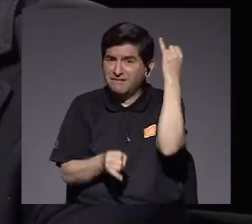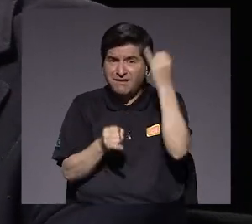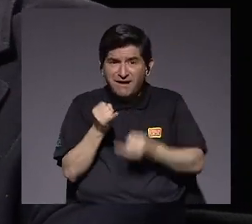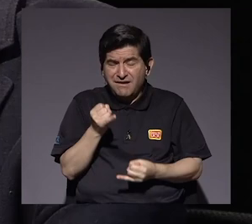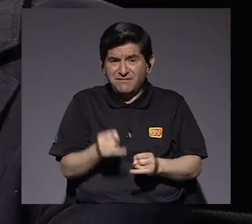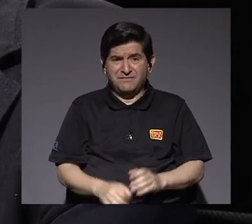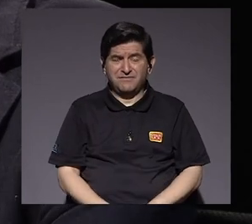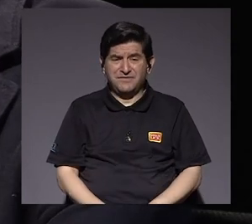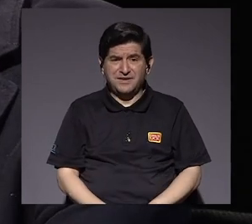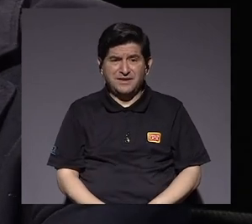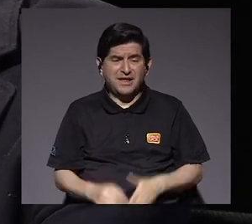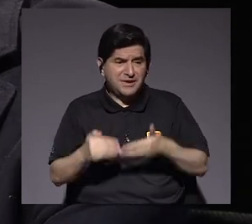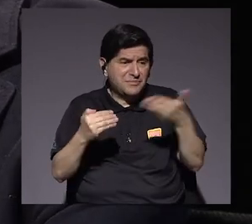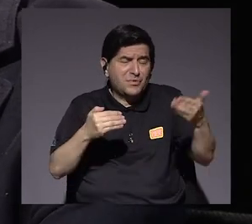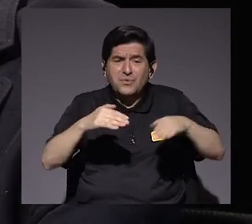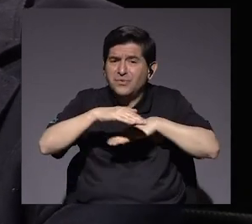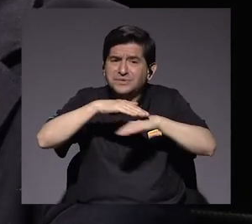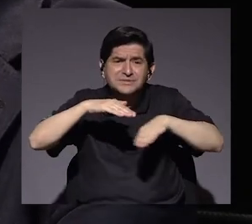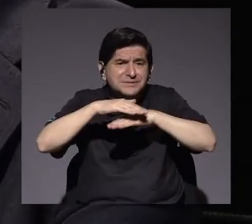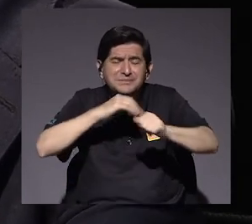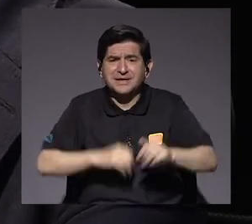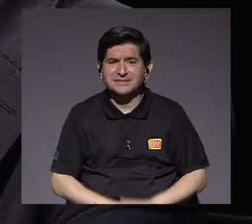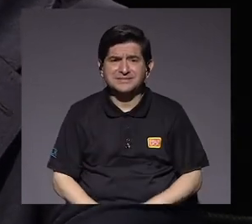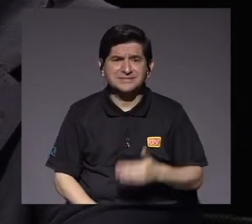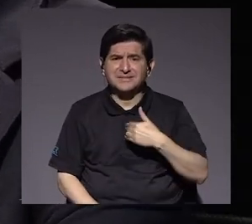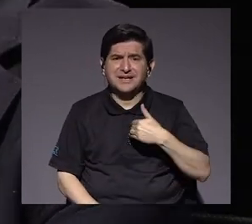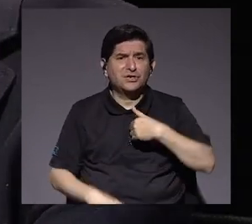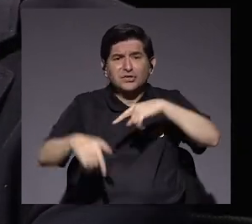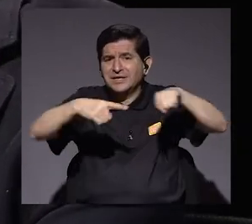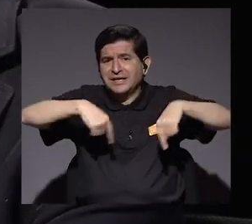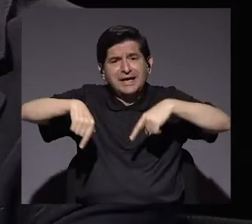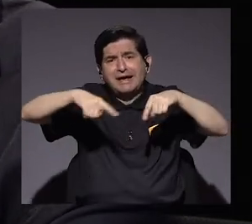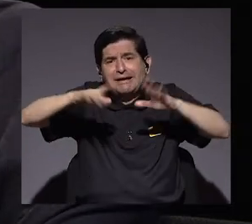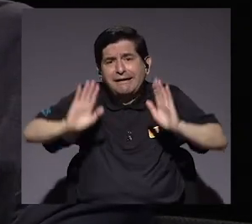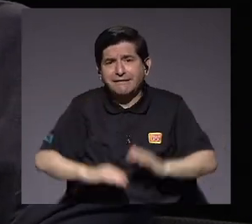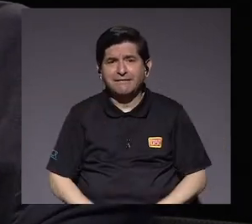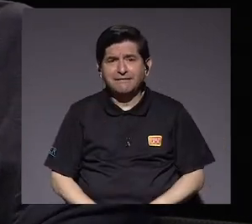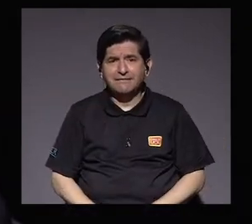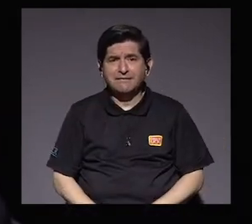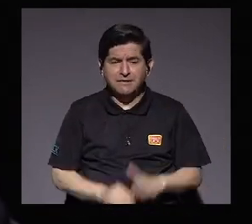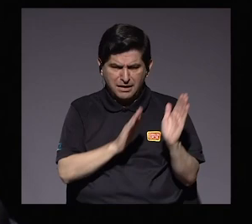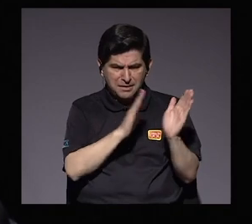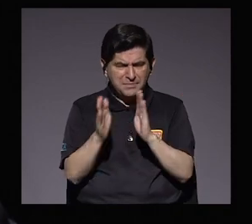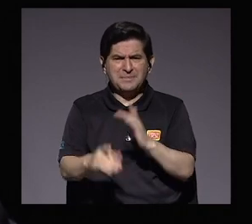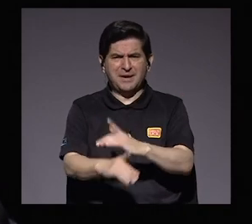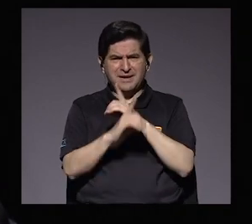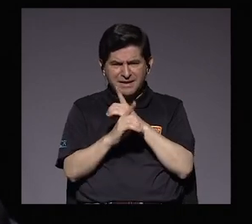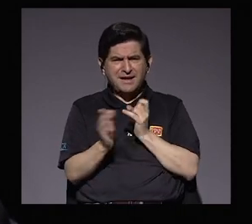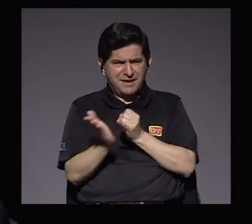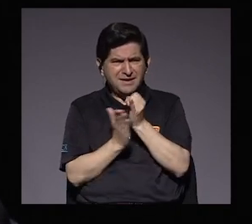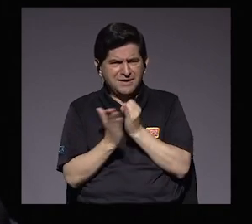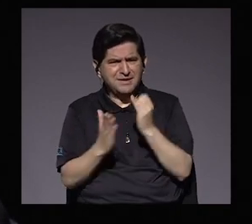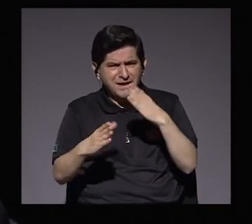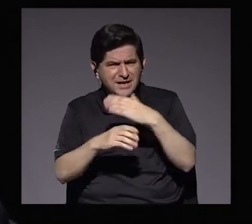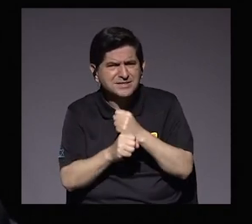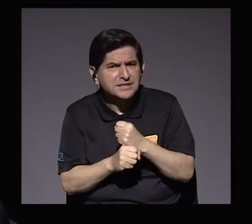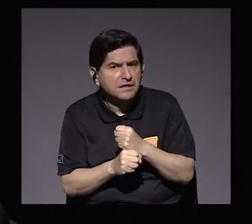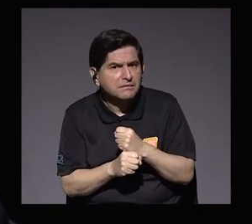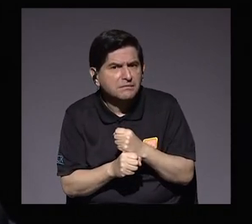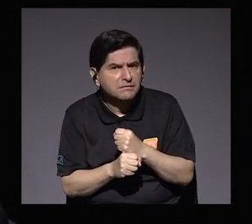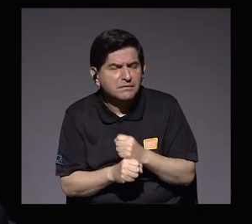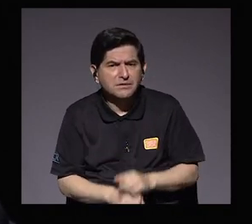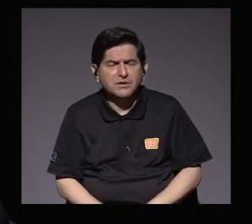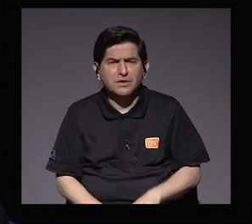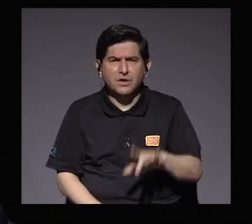que finalmente cae por los elementos más básicos y no tener una grabación. ¿Estaba preparada la Defensoría para hacer esa